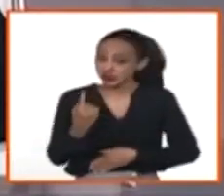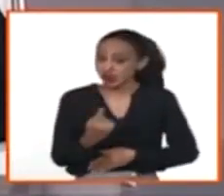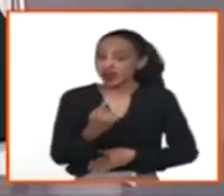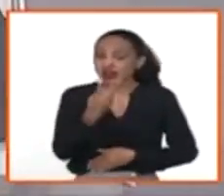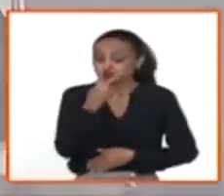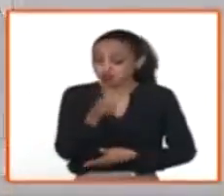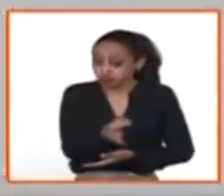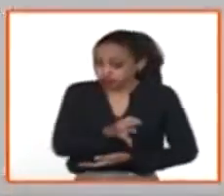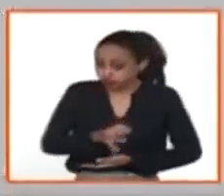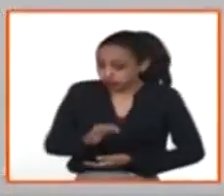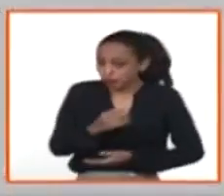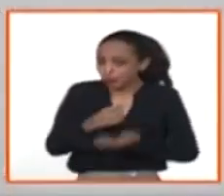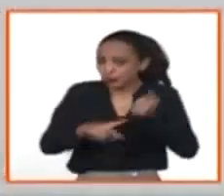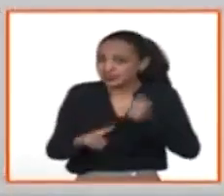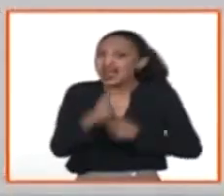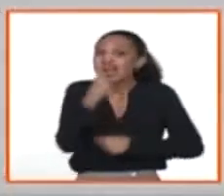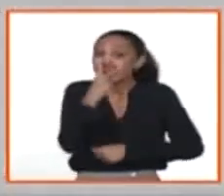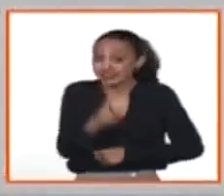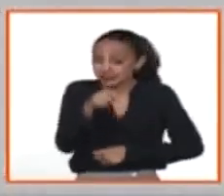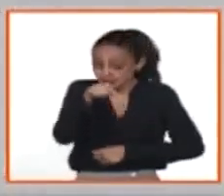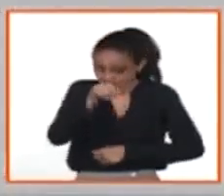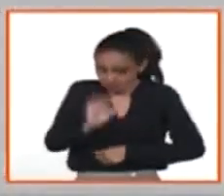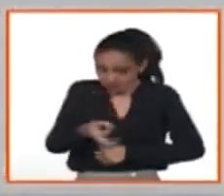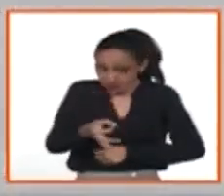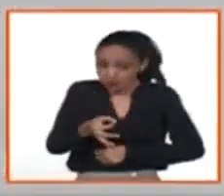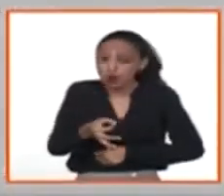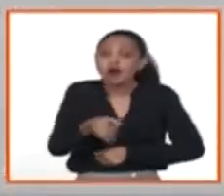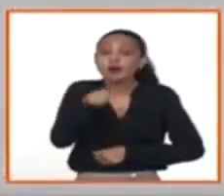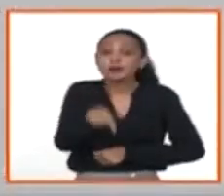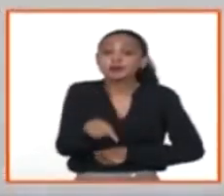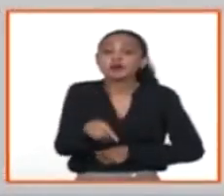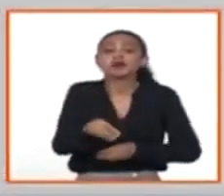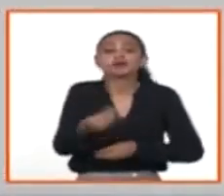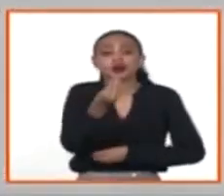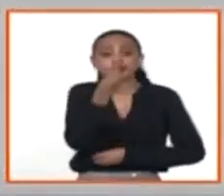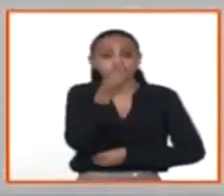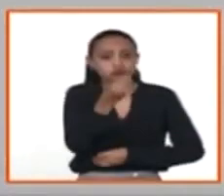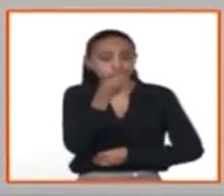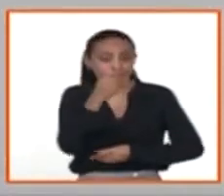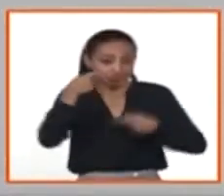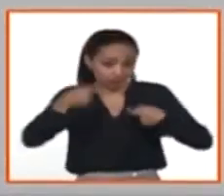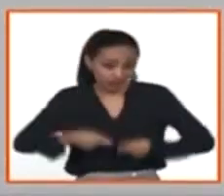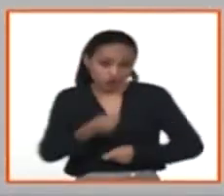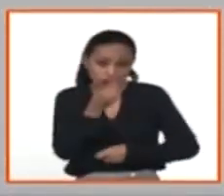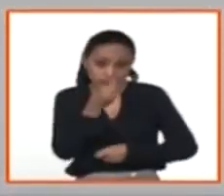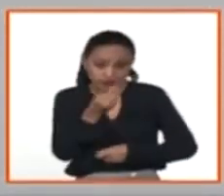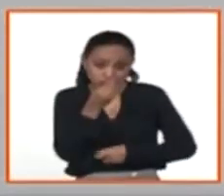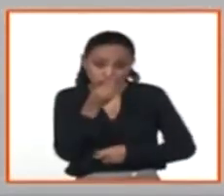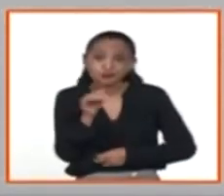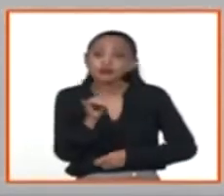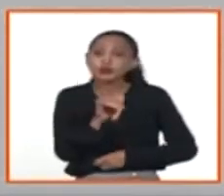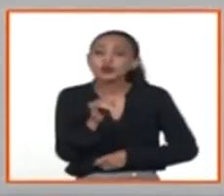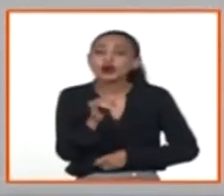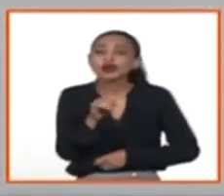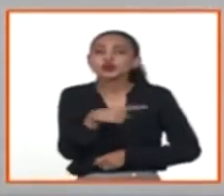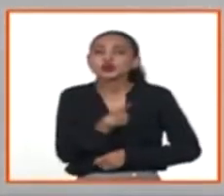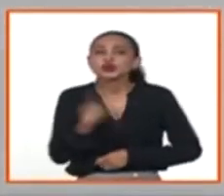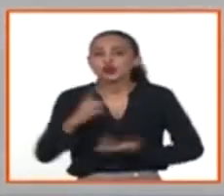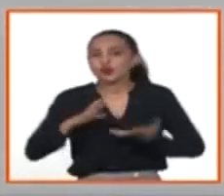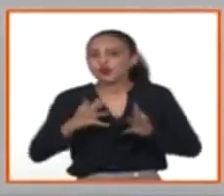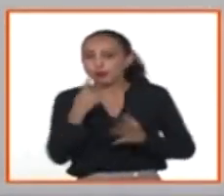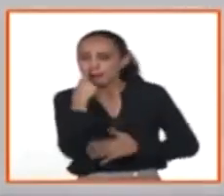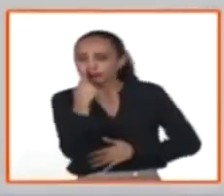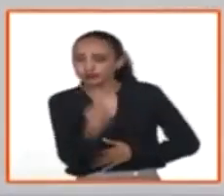con la soberanía alimentaria, la seguridad alimentaria y nutricional y el derecho a la alimentación. Y esto desde una visión diferente, es decir, una visión